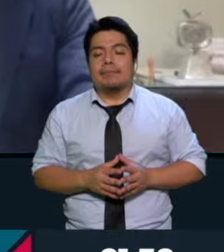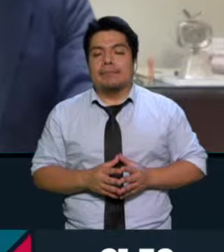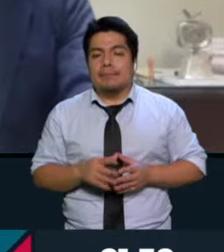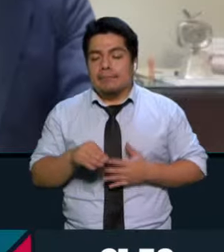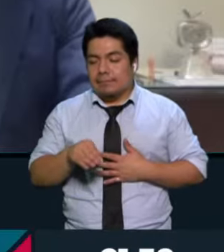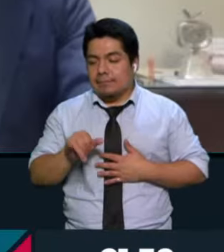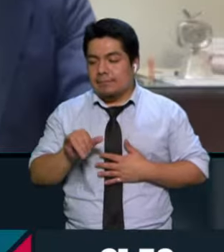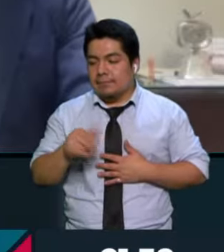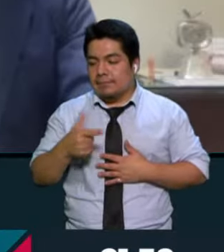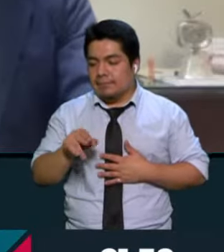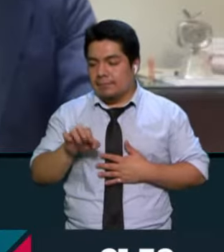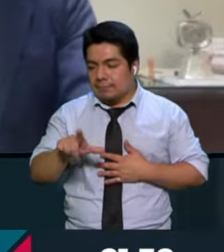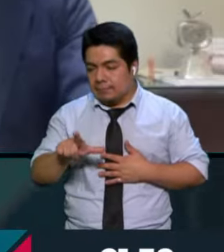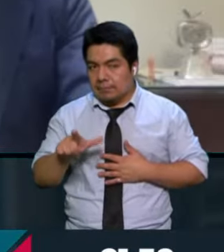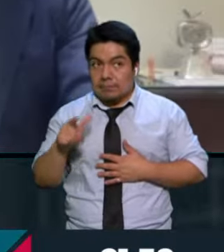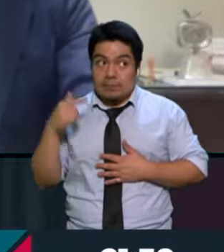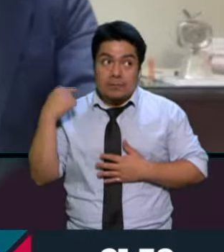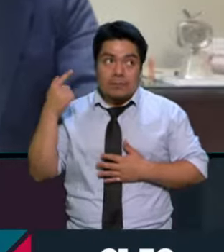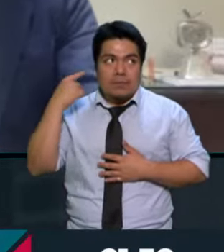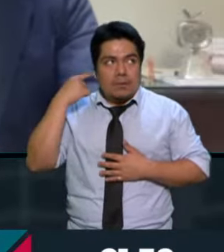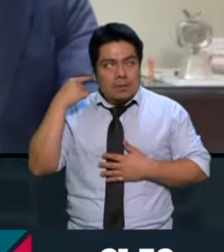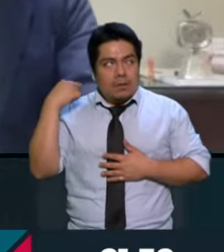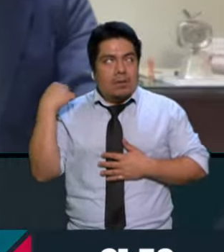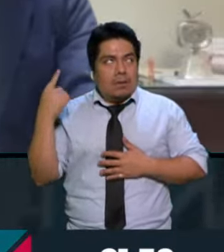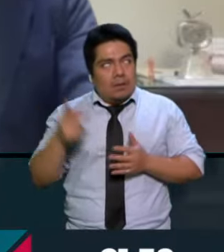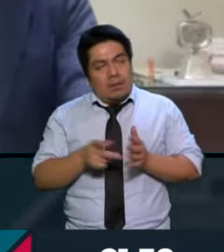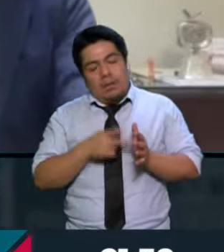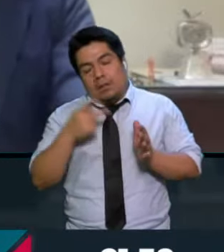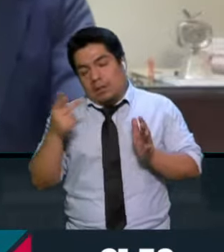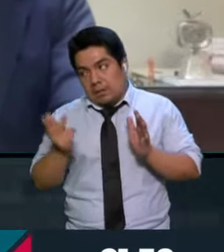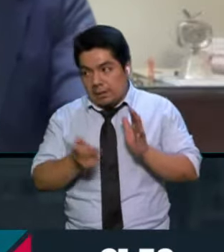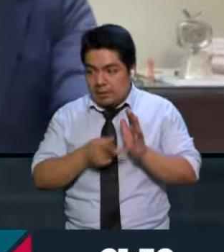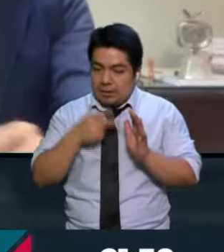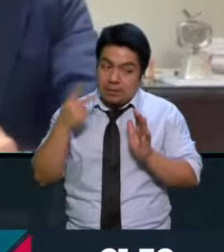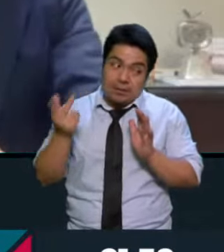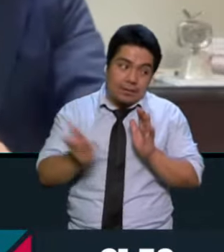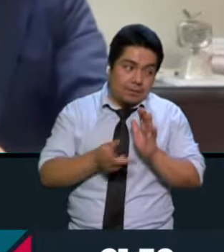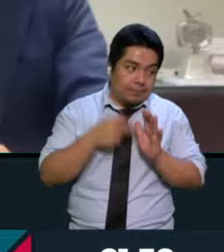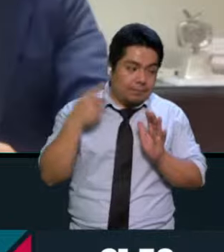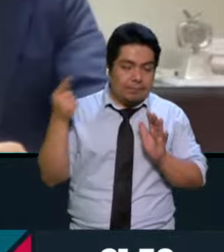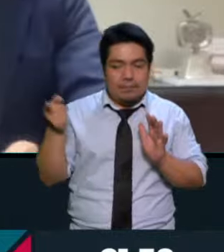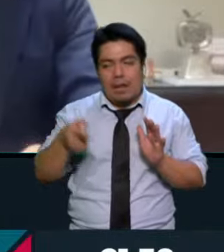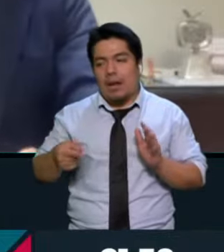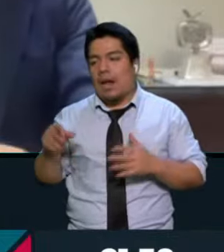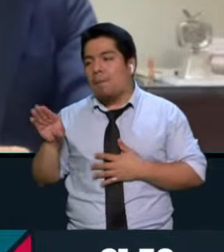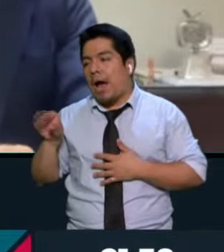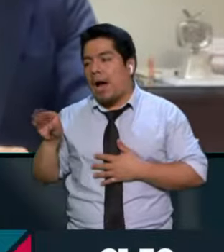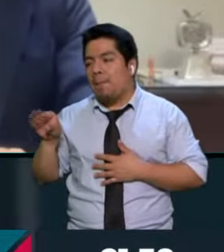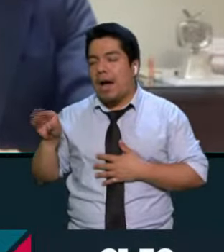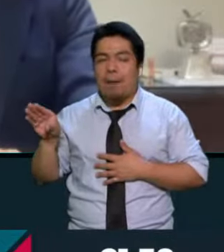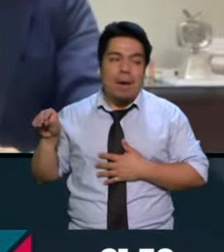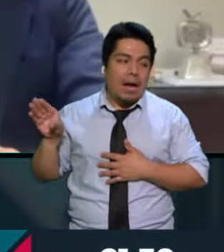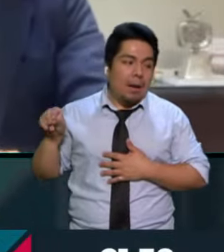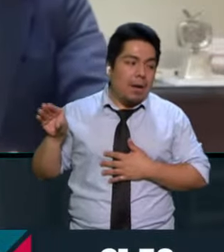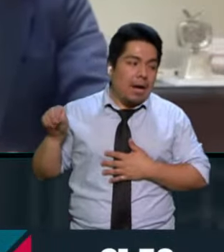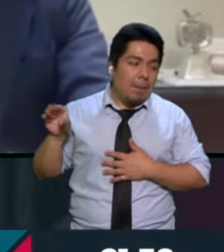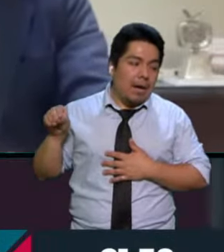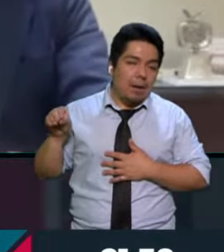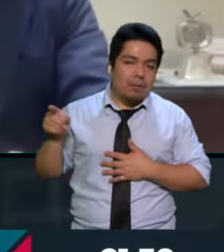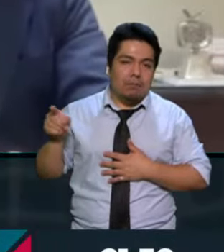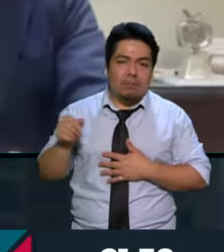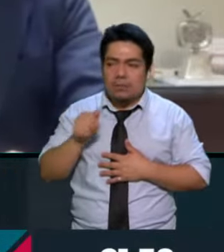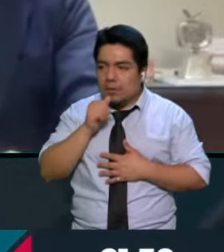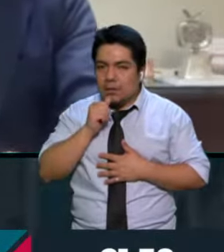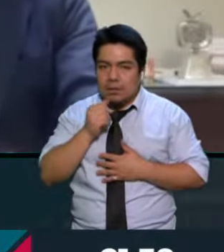Miguel, pues ¿cuántos años llevamos ya escuchando pronósticos fatalistas y negativos que nomás no se cumplen y todavía ni empieza